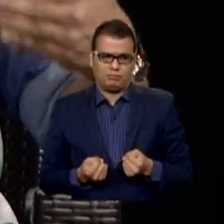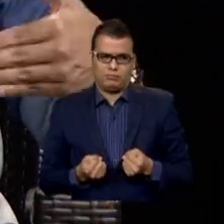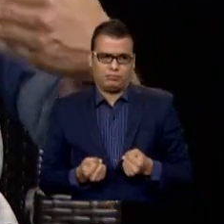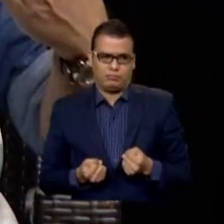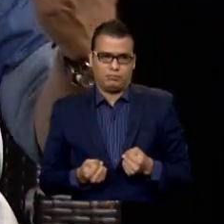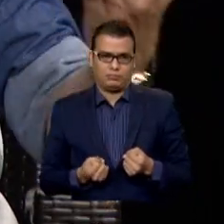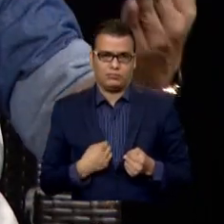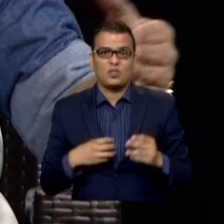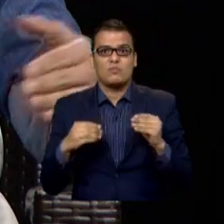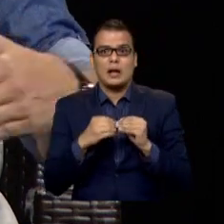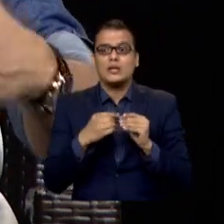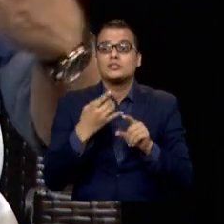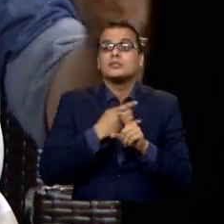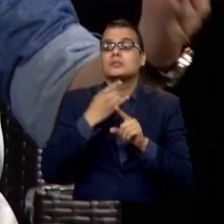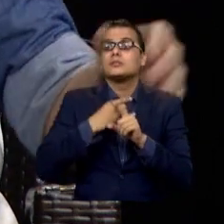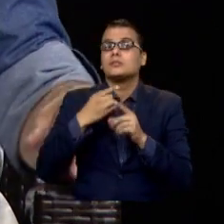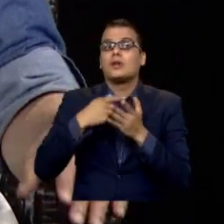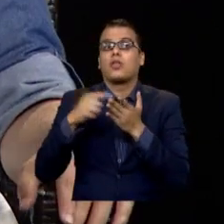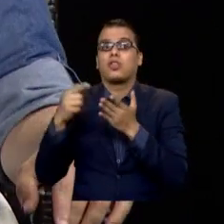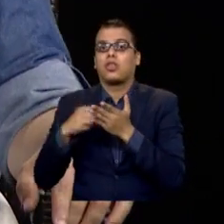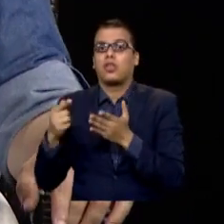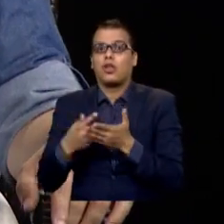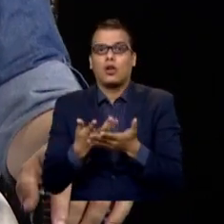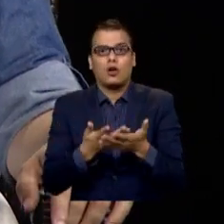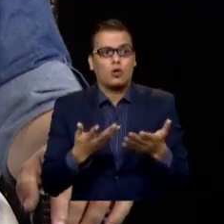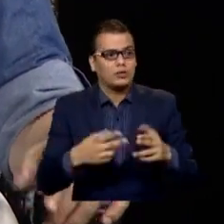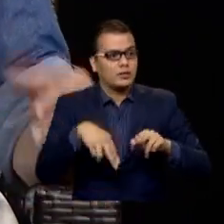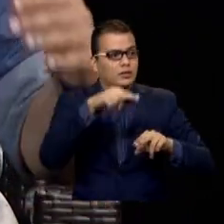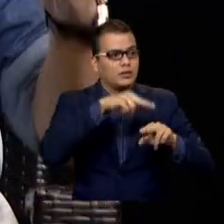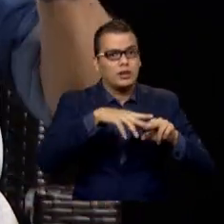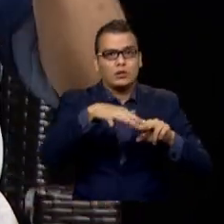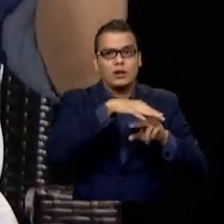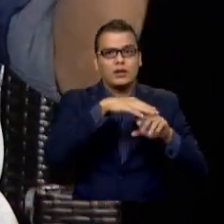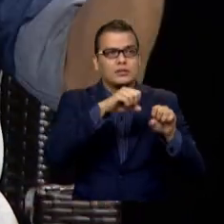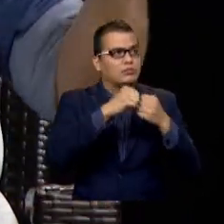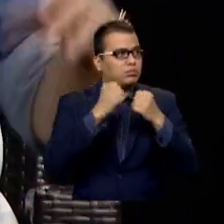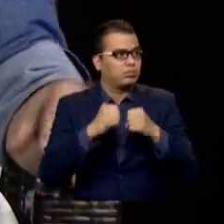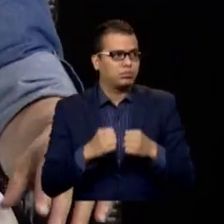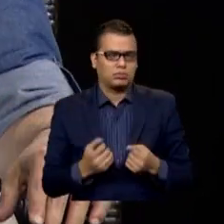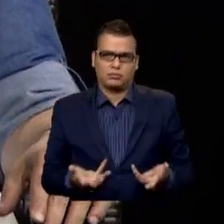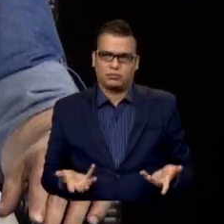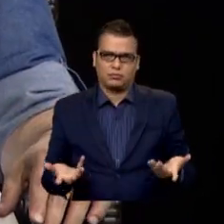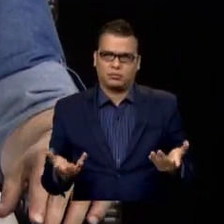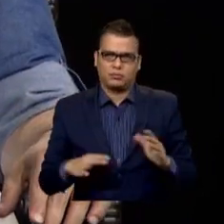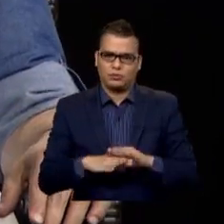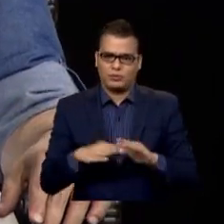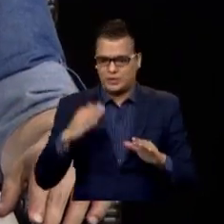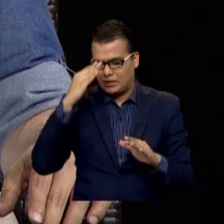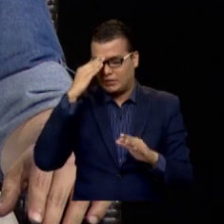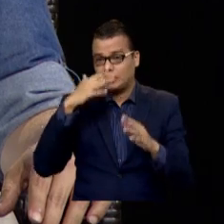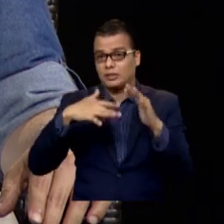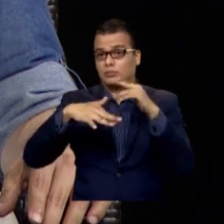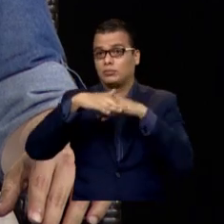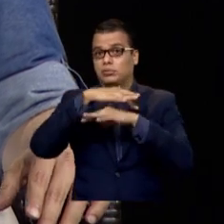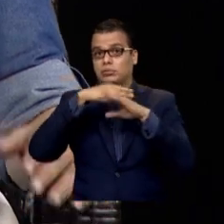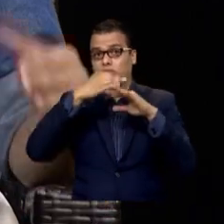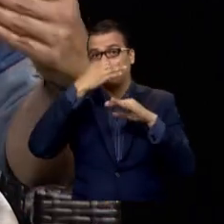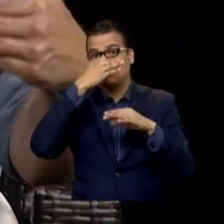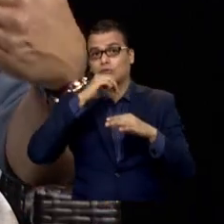de consumo excesivos que acaba con recursos naturales y que genera unos niveles de contaminación